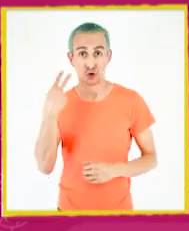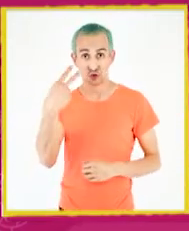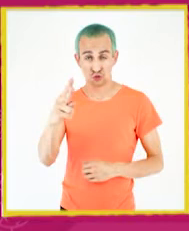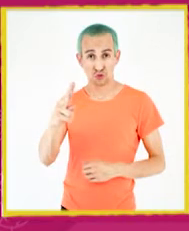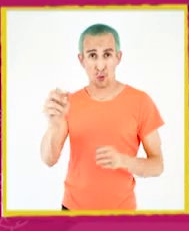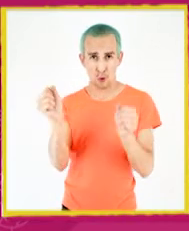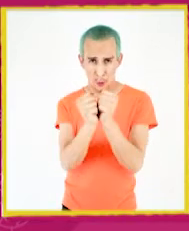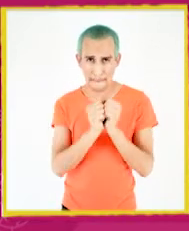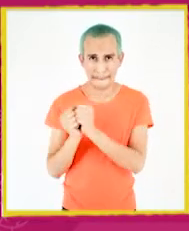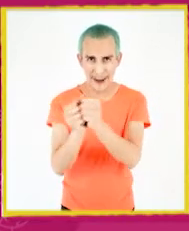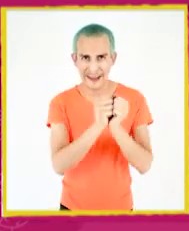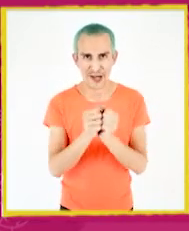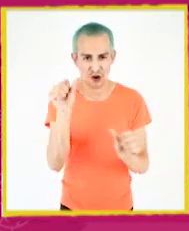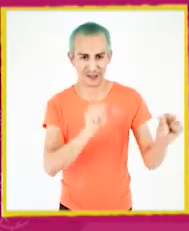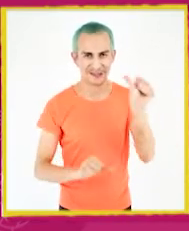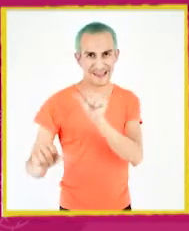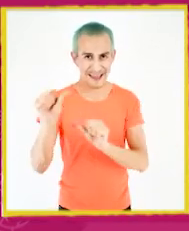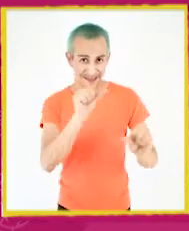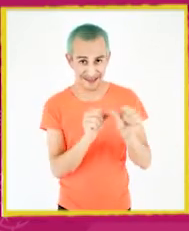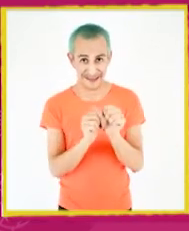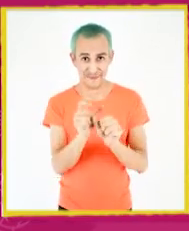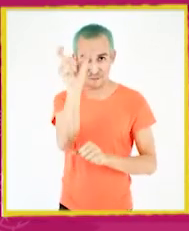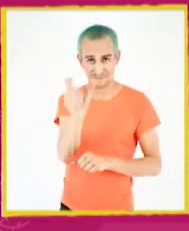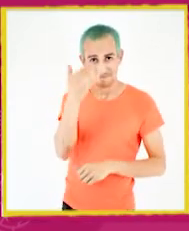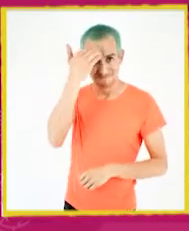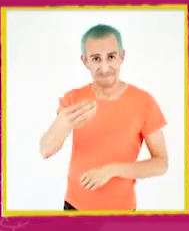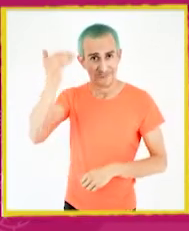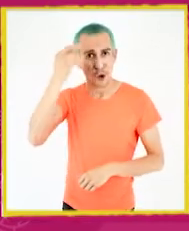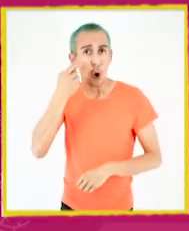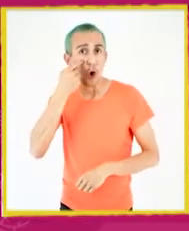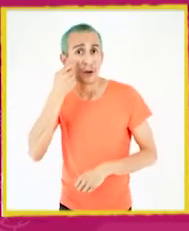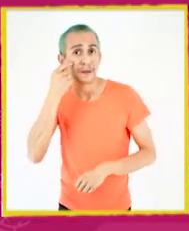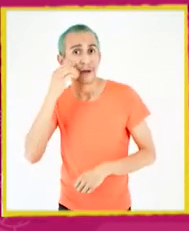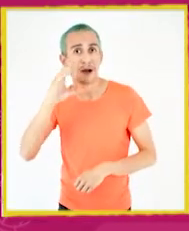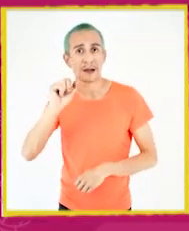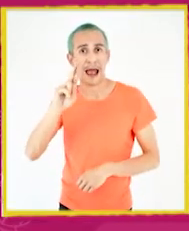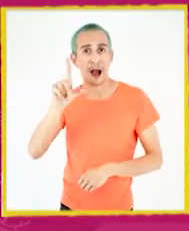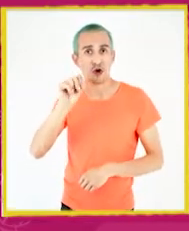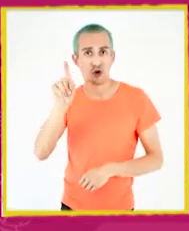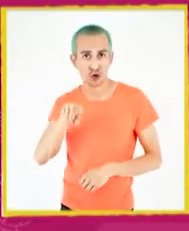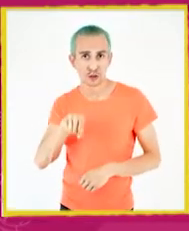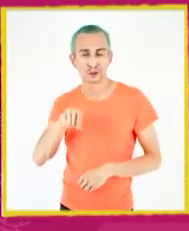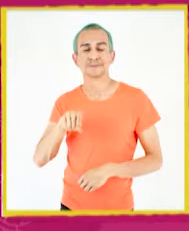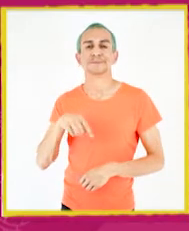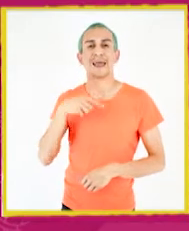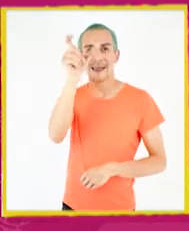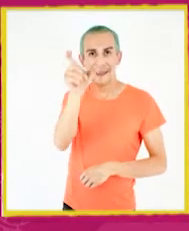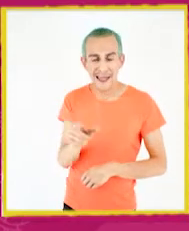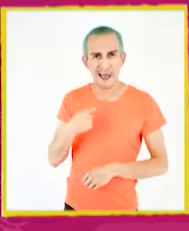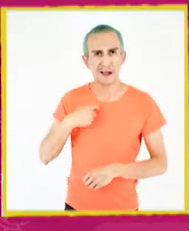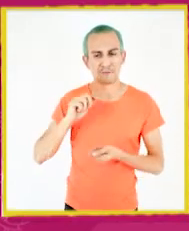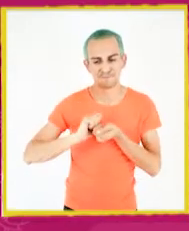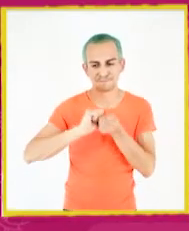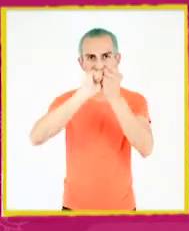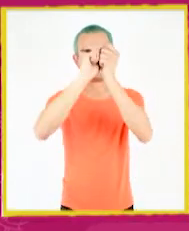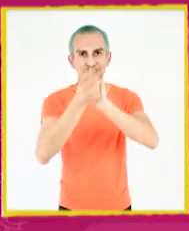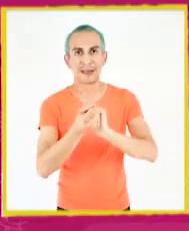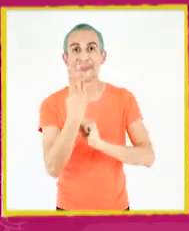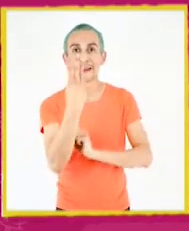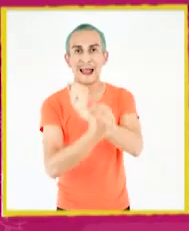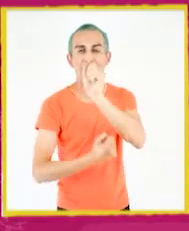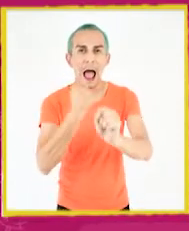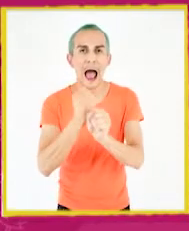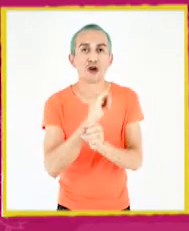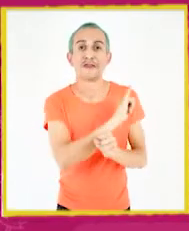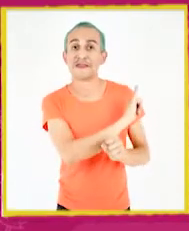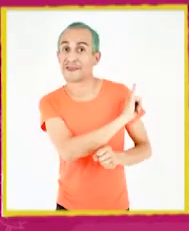Su compatriota, el científico Carl von Linné, conocido como Carlos Linneo, invertiría esta escala 3